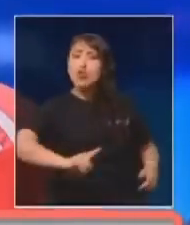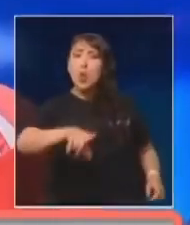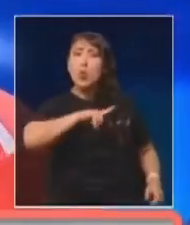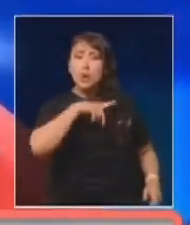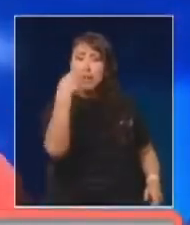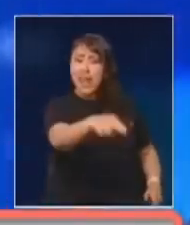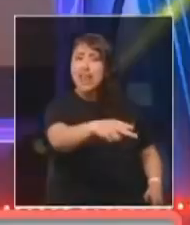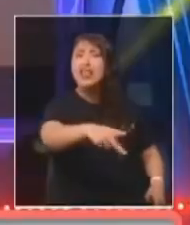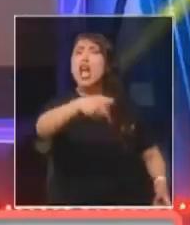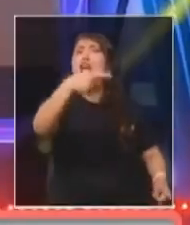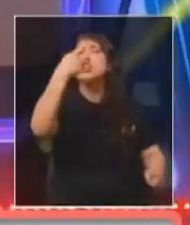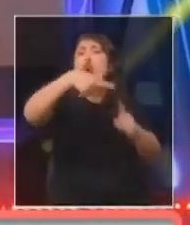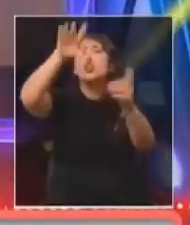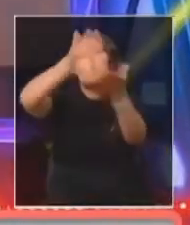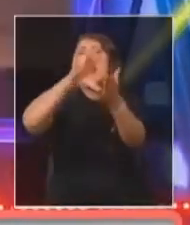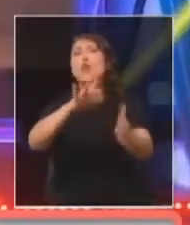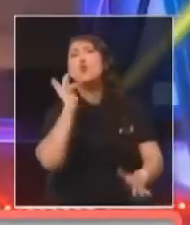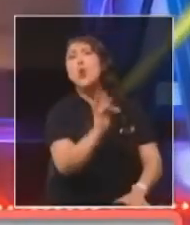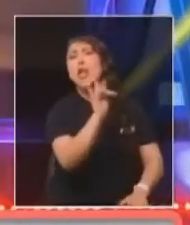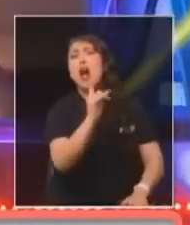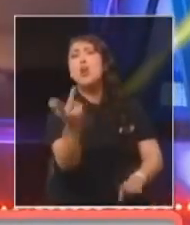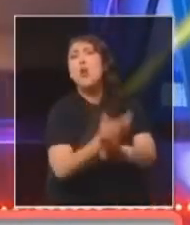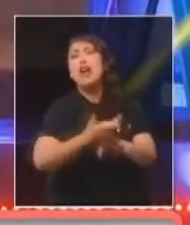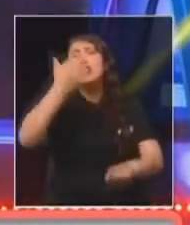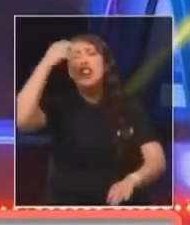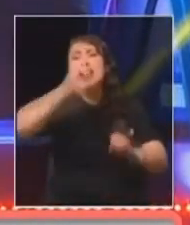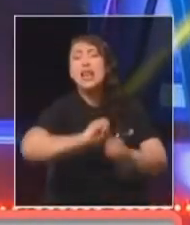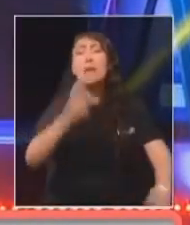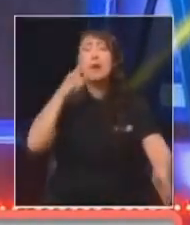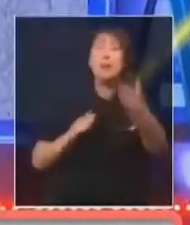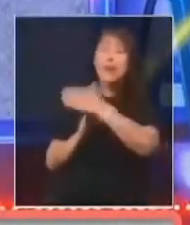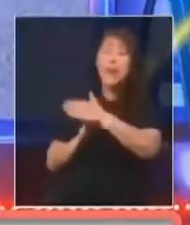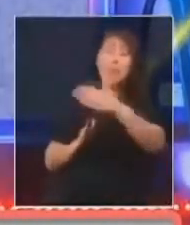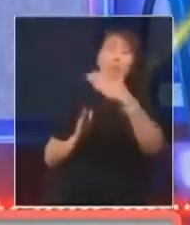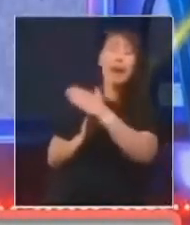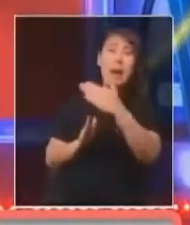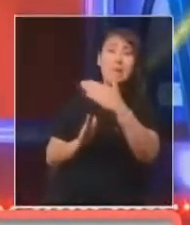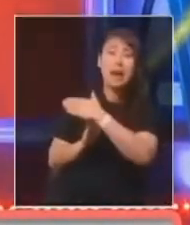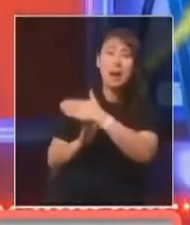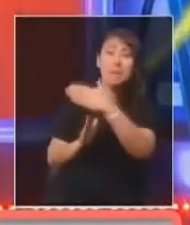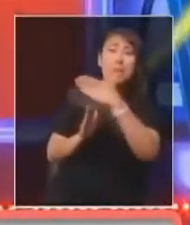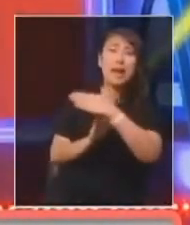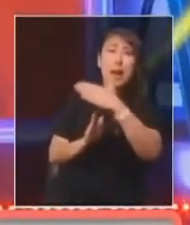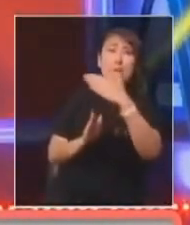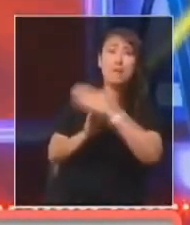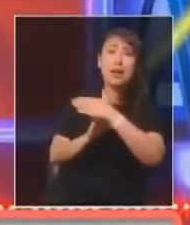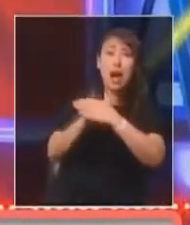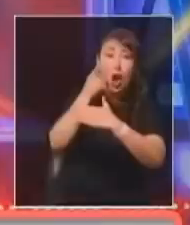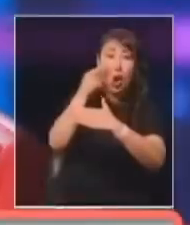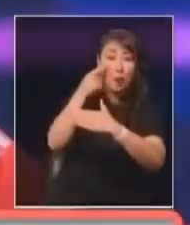le hablan por... Claro. Stop. Stop. Basta.